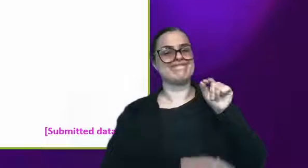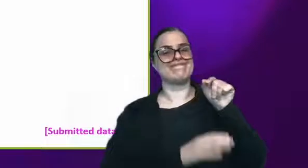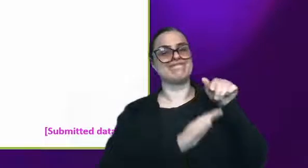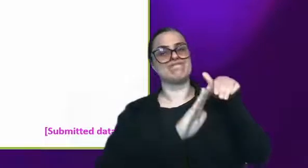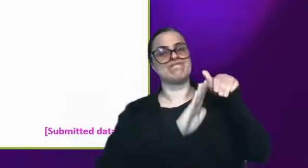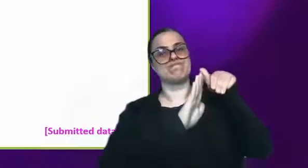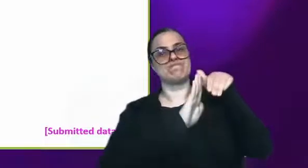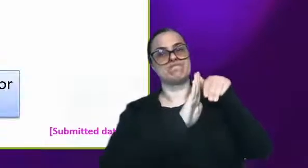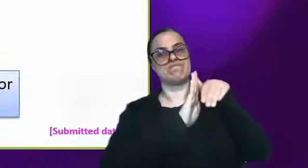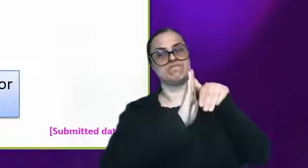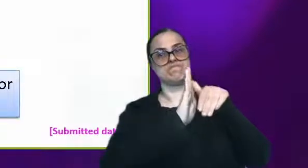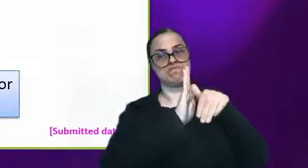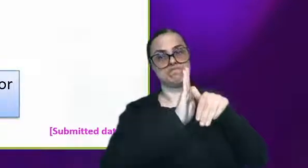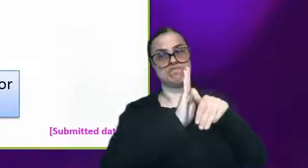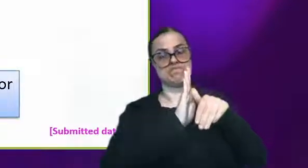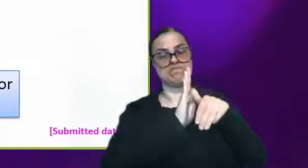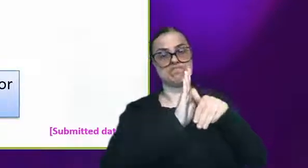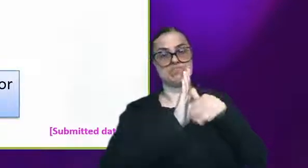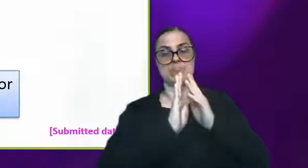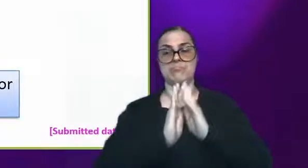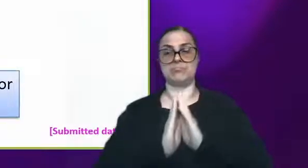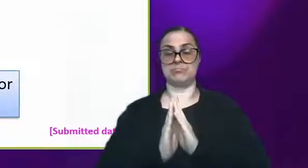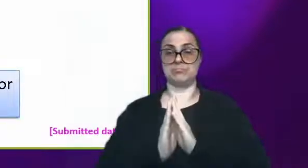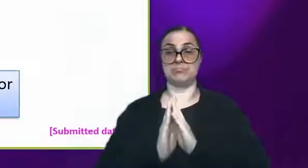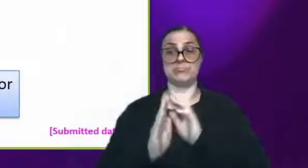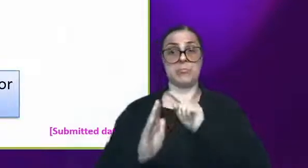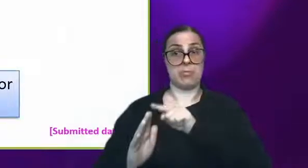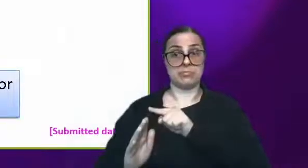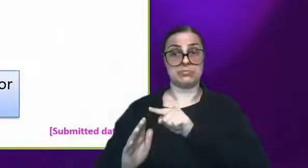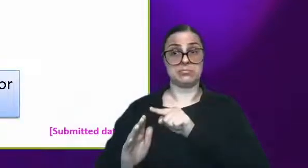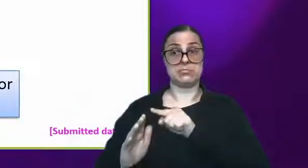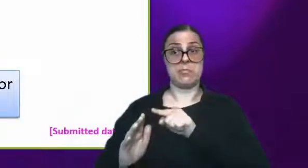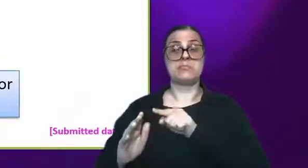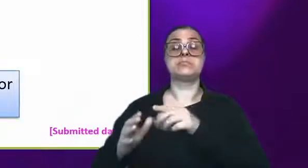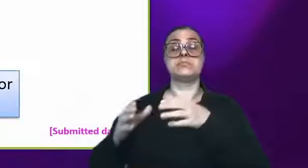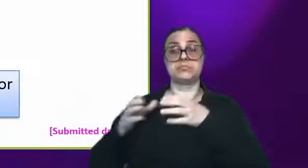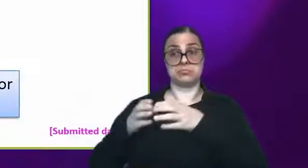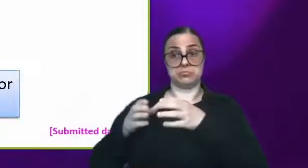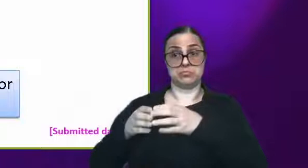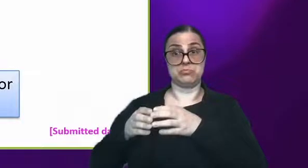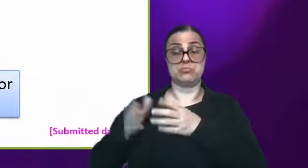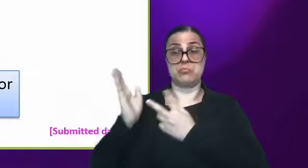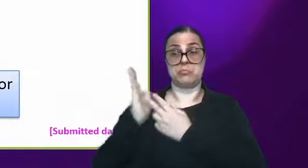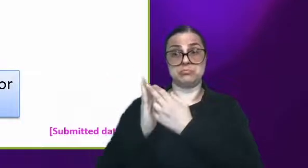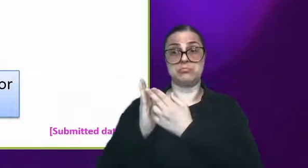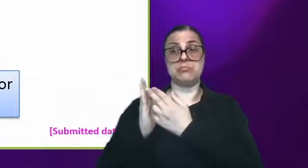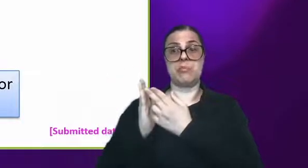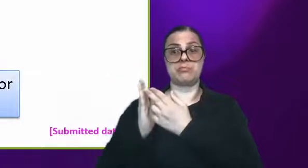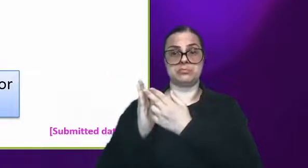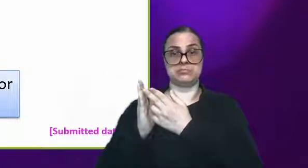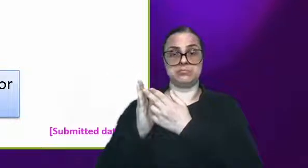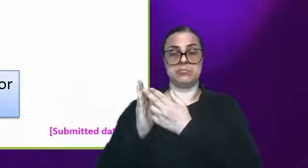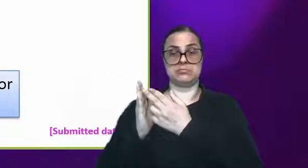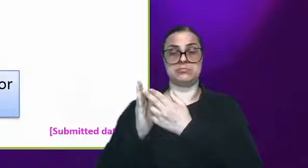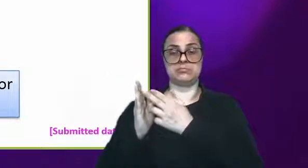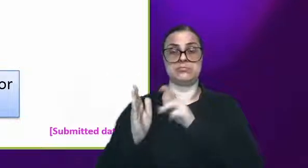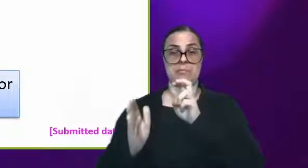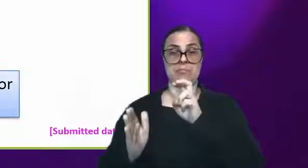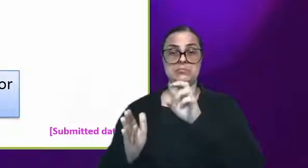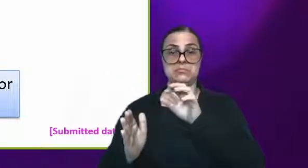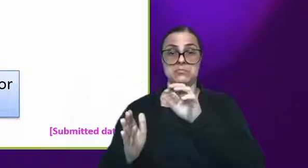resección tuvieron recaída. Y esto es interesante también de ver por qué. ¿Qué pasa cuando estos pacientes tienen